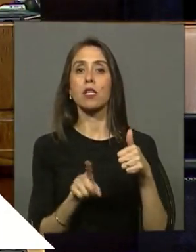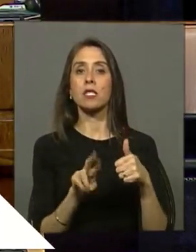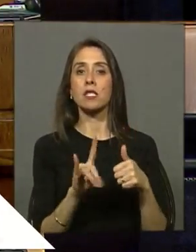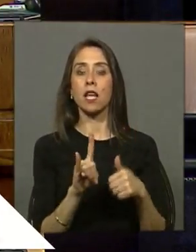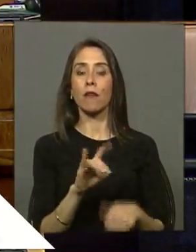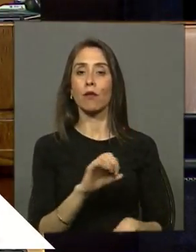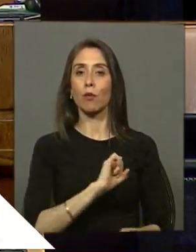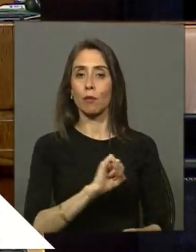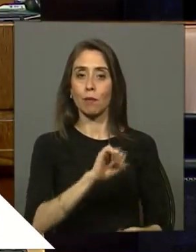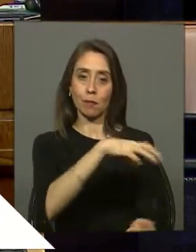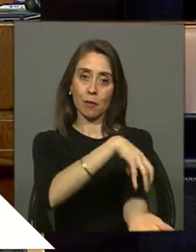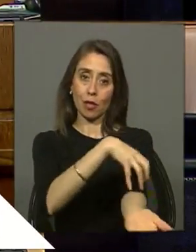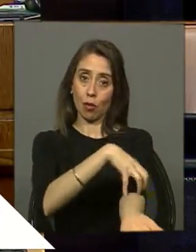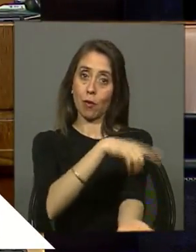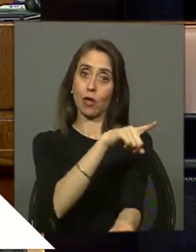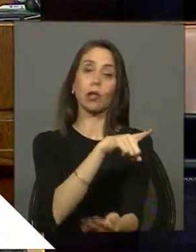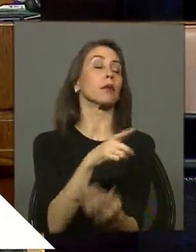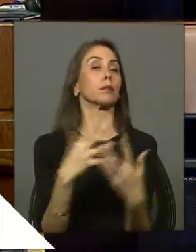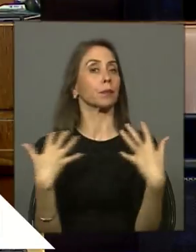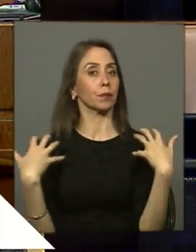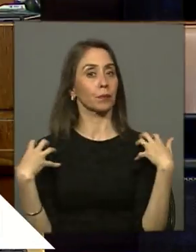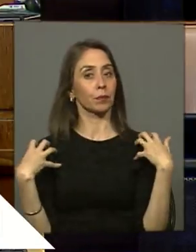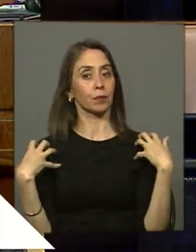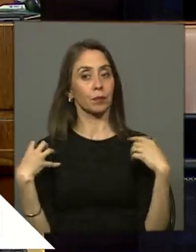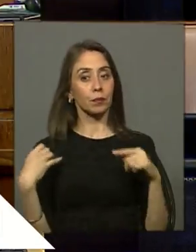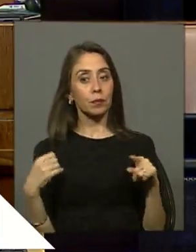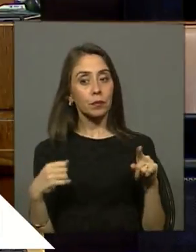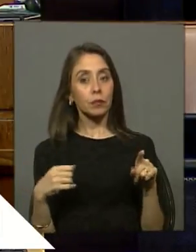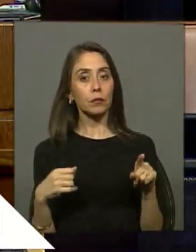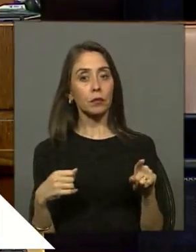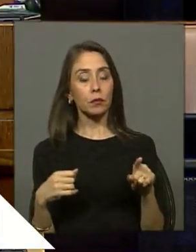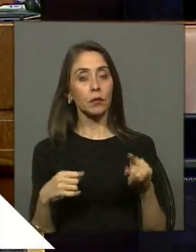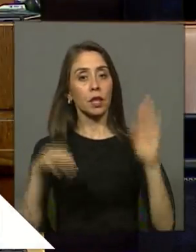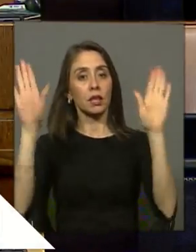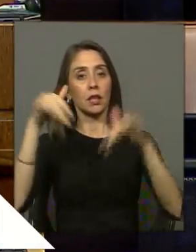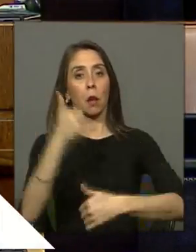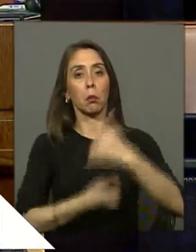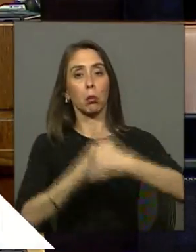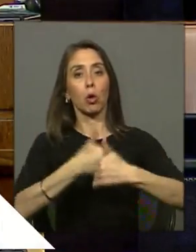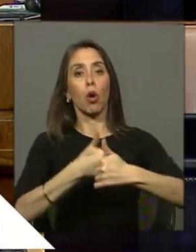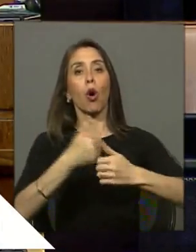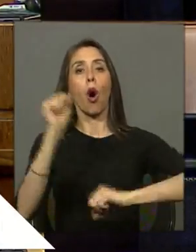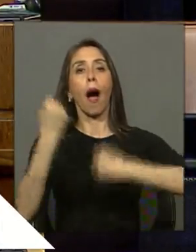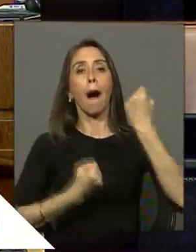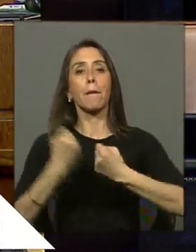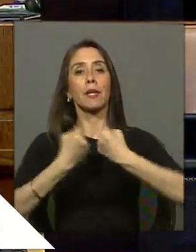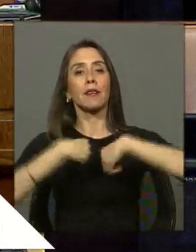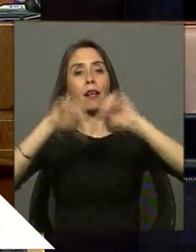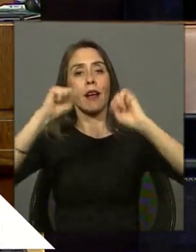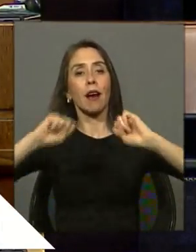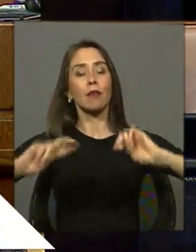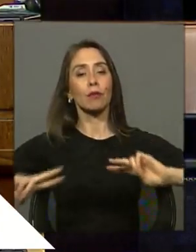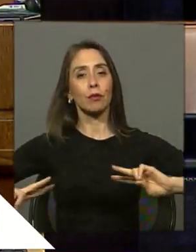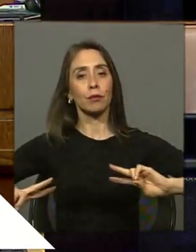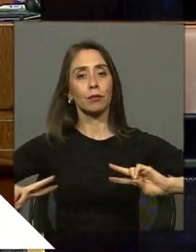entidad que tuvo la responsabilidad de licitar y llevar adelante el proceso de